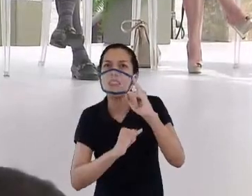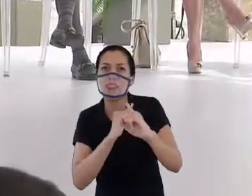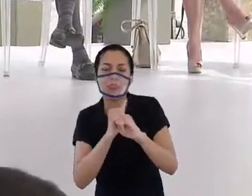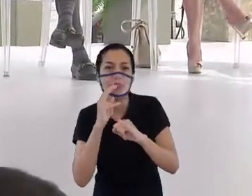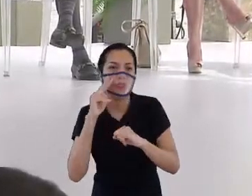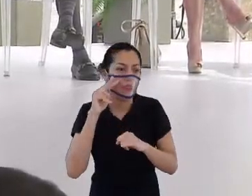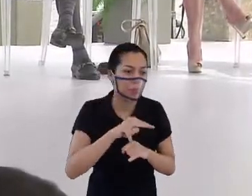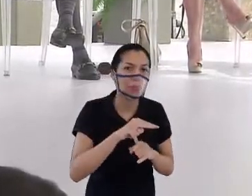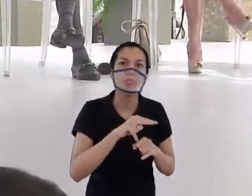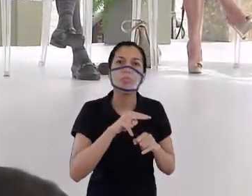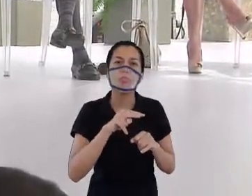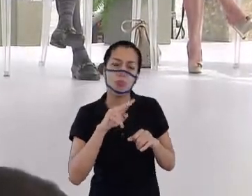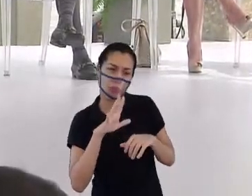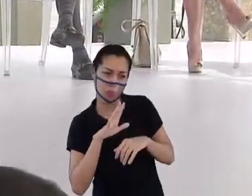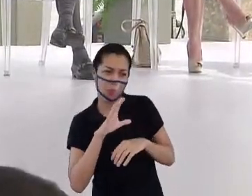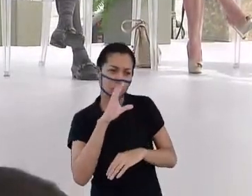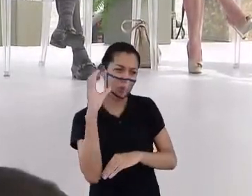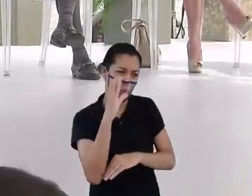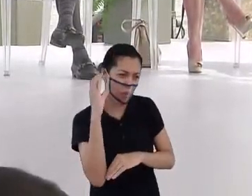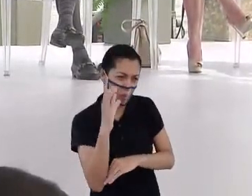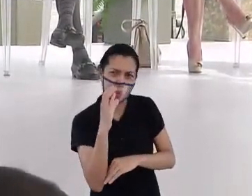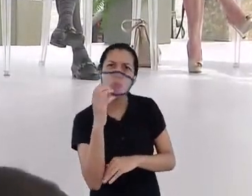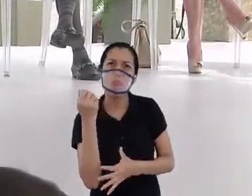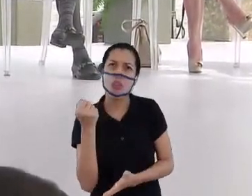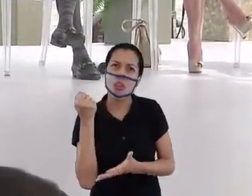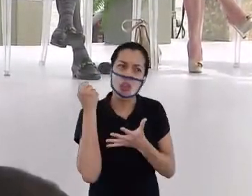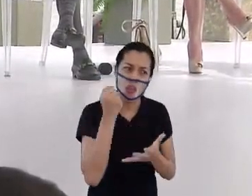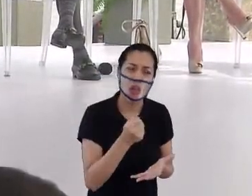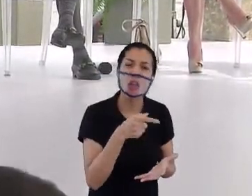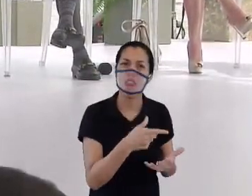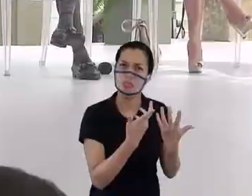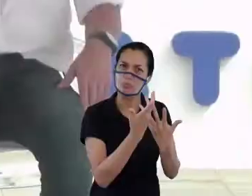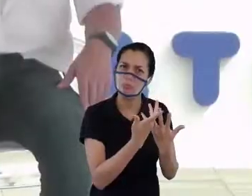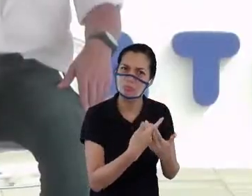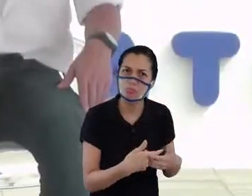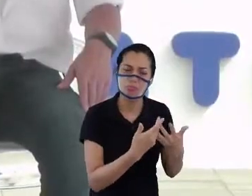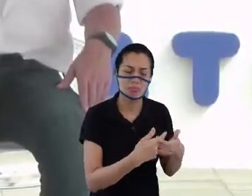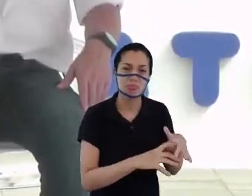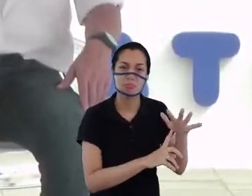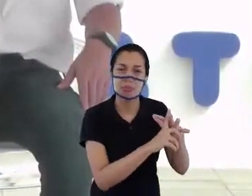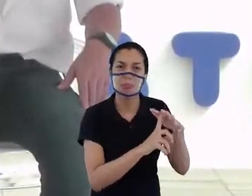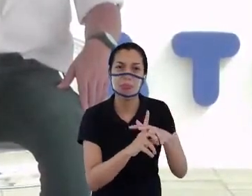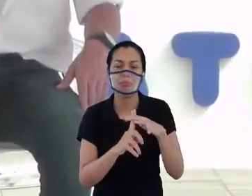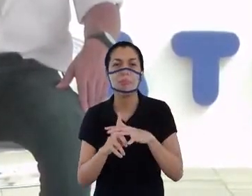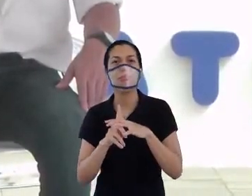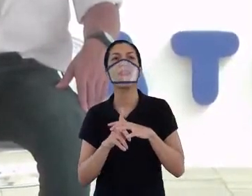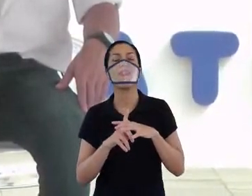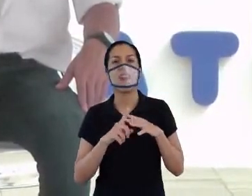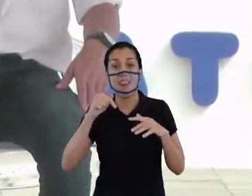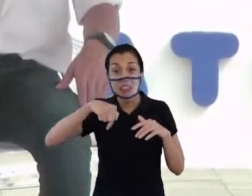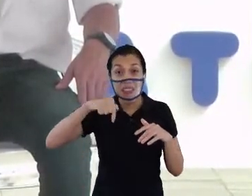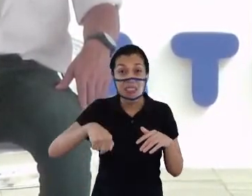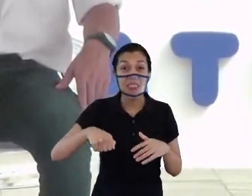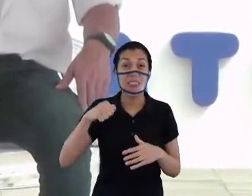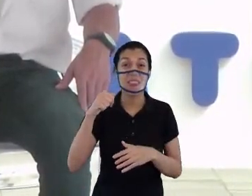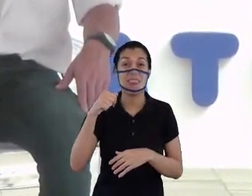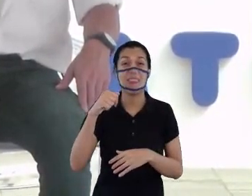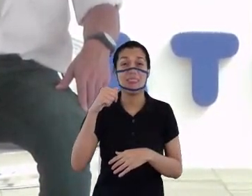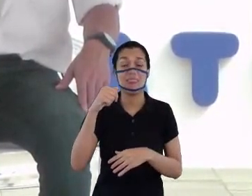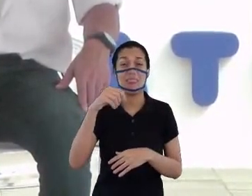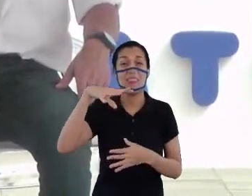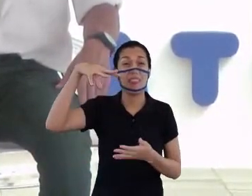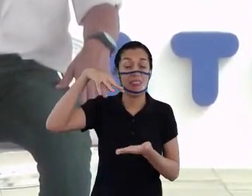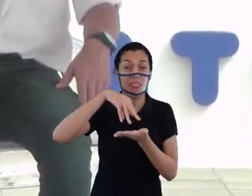un papel de liderazgo. Tenemos tierra disponible, tenemos gente preparada. Y por eso consideramos que el Atlántico es un